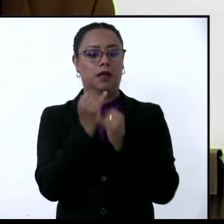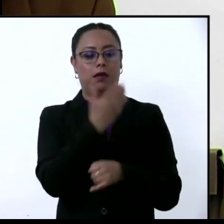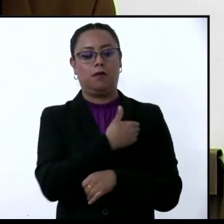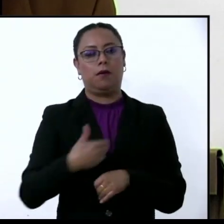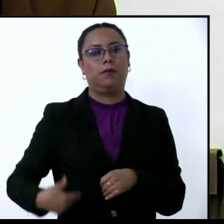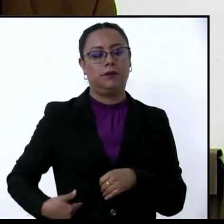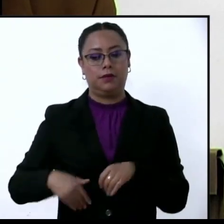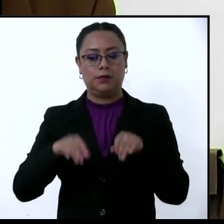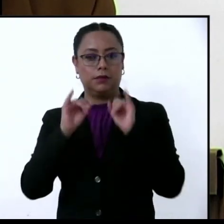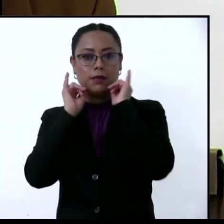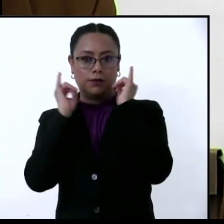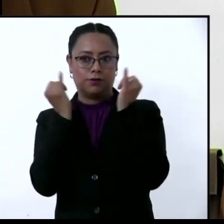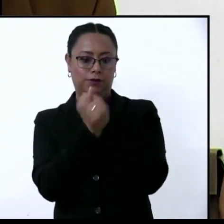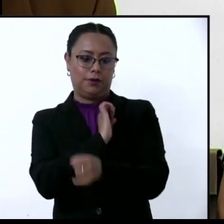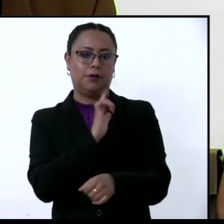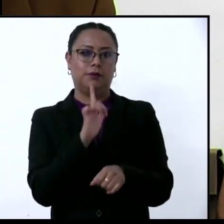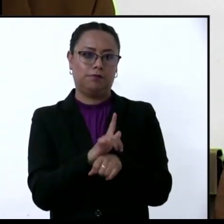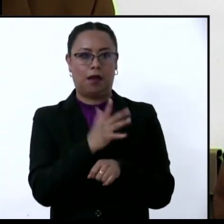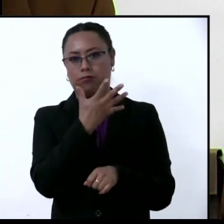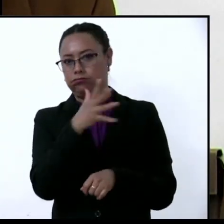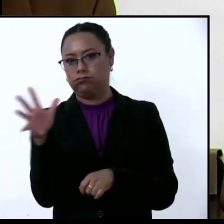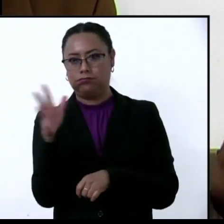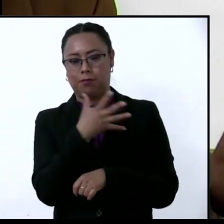Juntas Especiales, más de